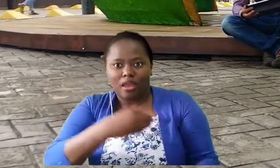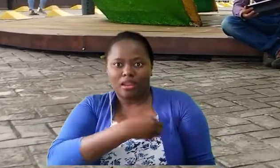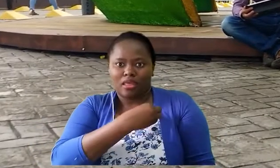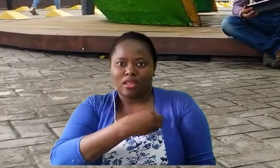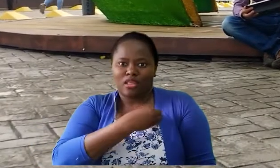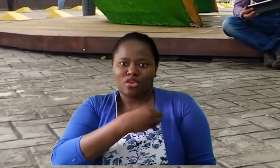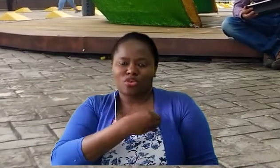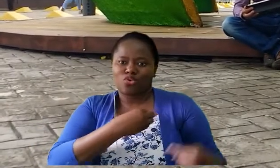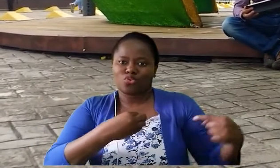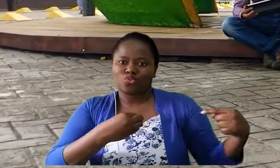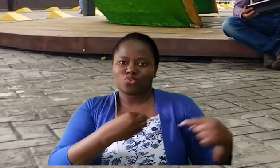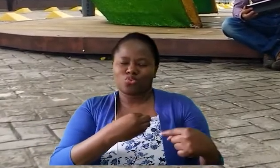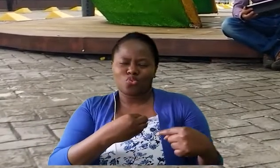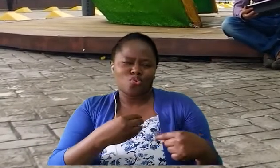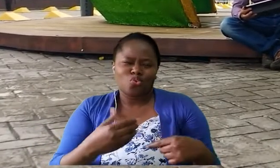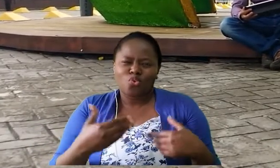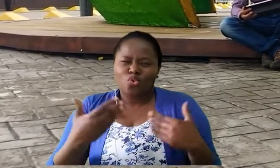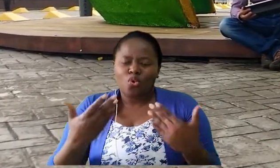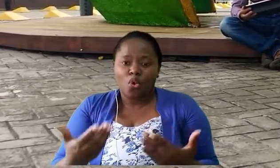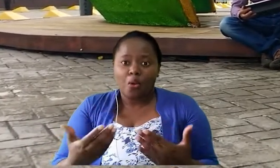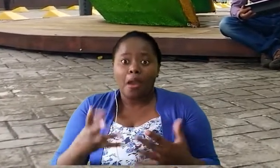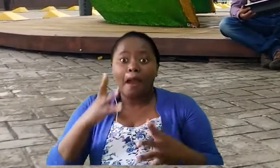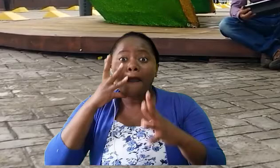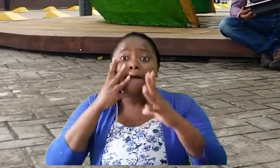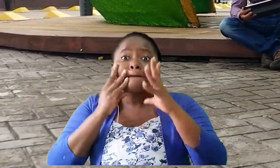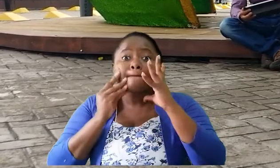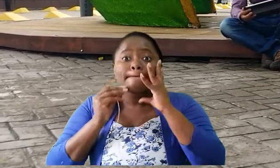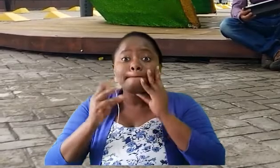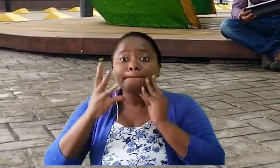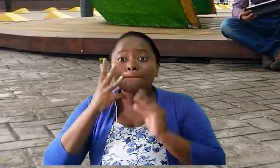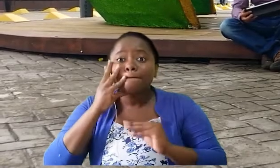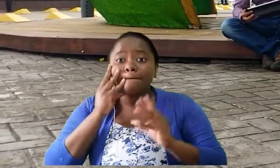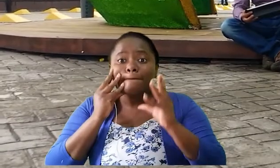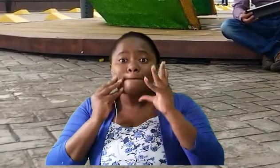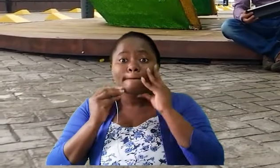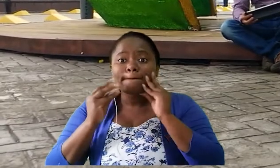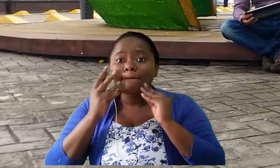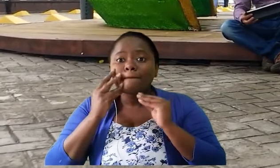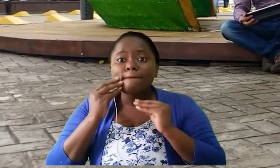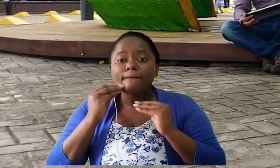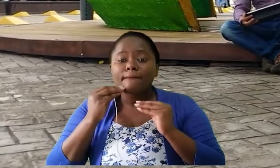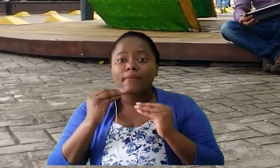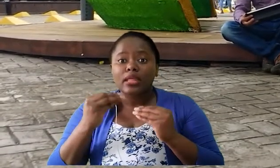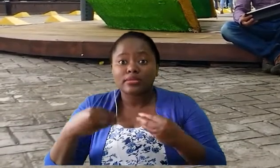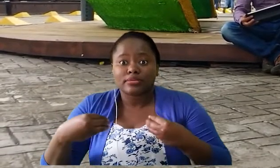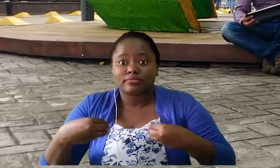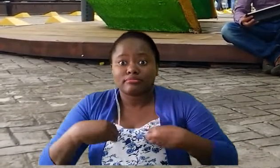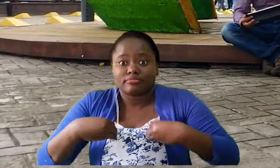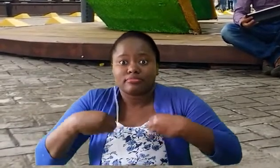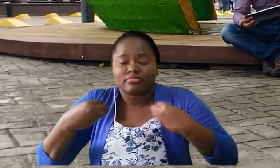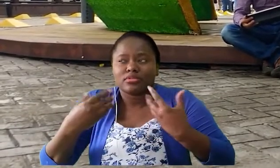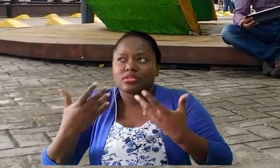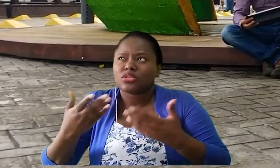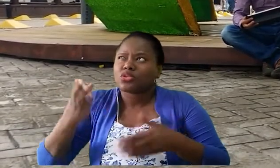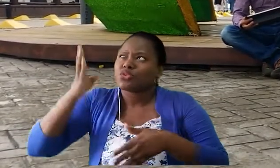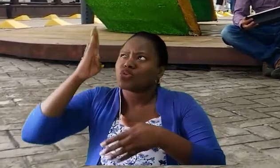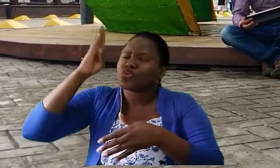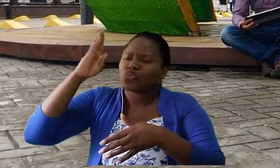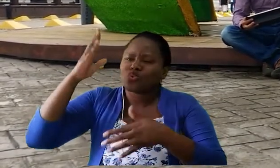la experiencia que tienen los seres humanos con la divinidad y también se basa en